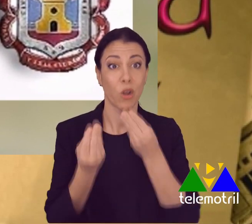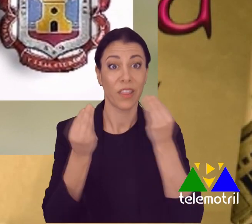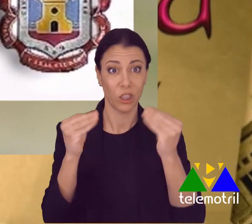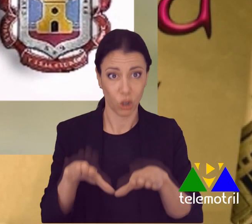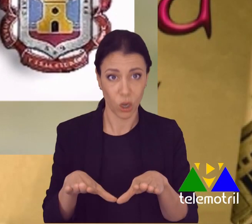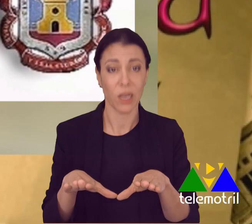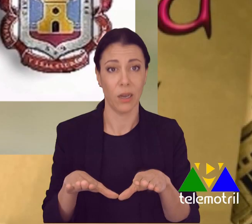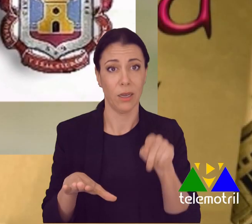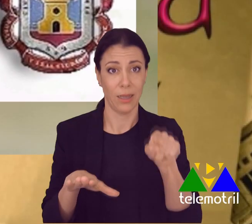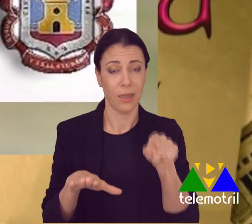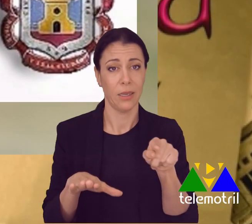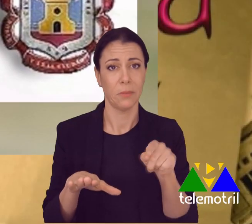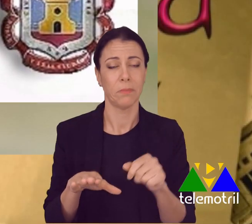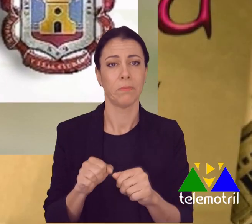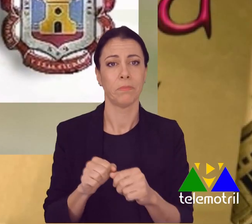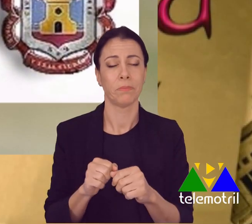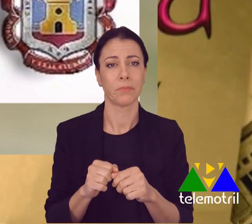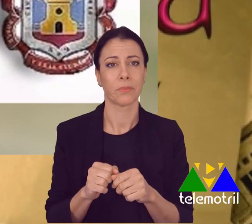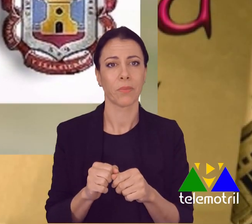historia, y